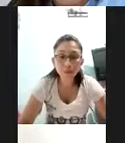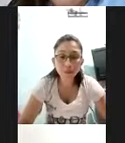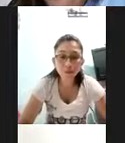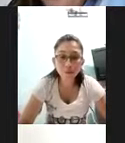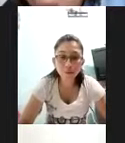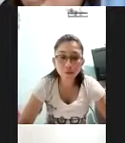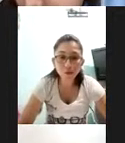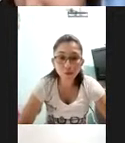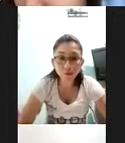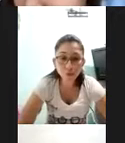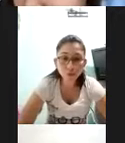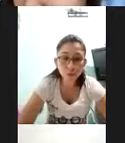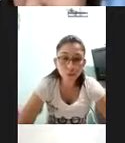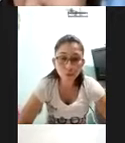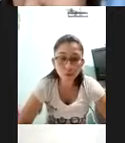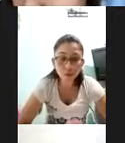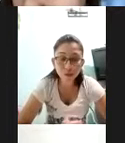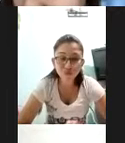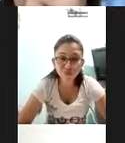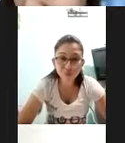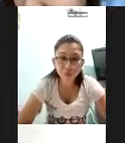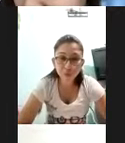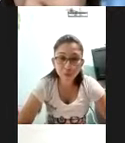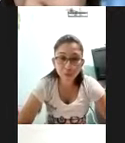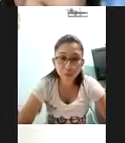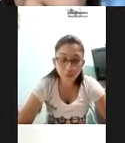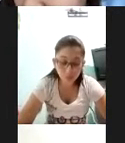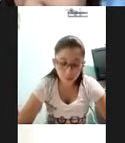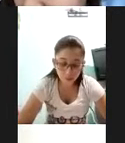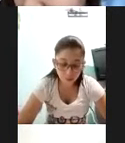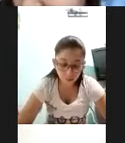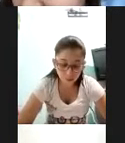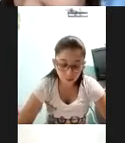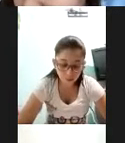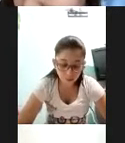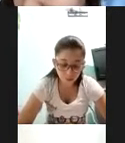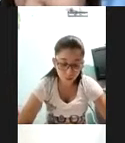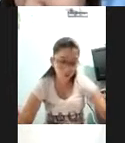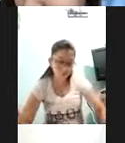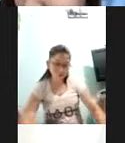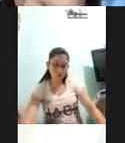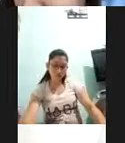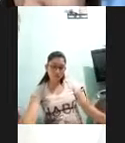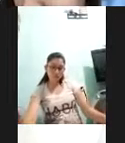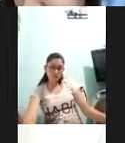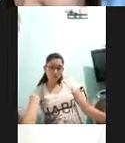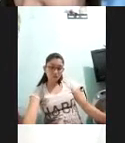Aprendimos las vocales. Ahora lo que vamos a aprender es, vamos a aprender el abecedario. Bueno, si